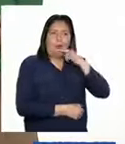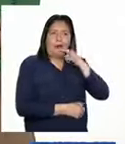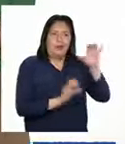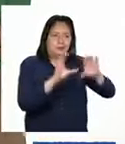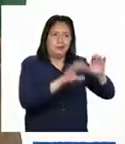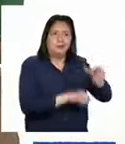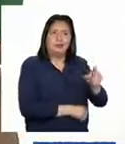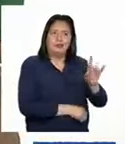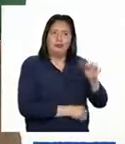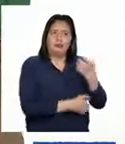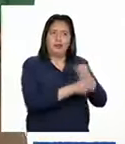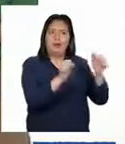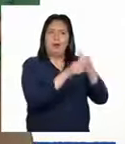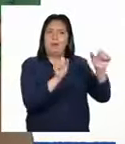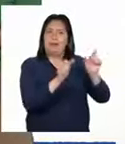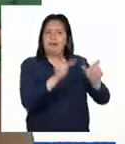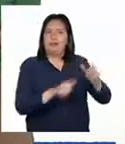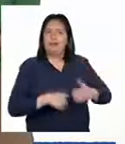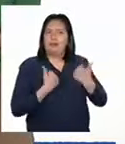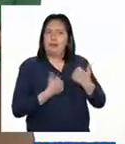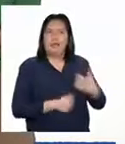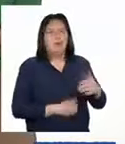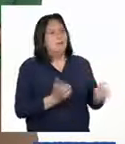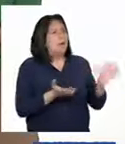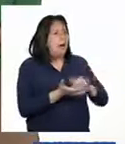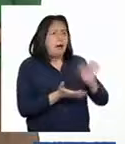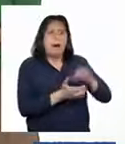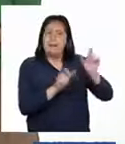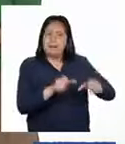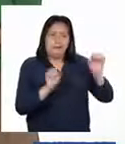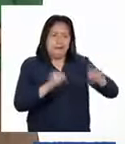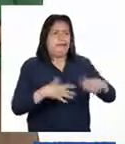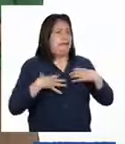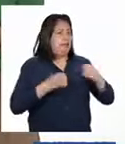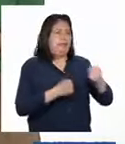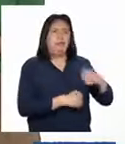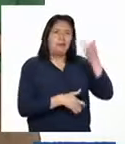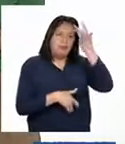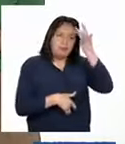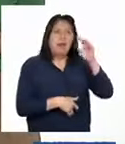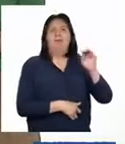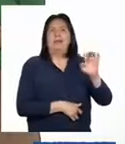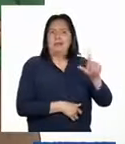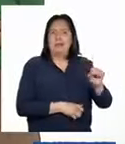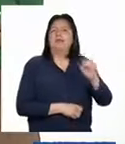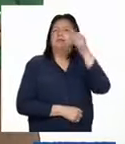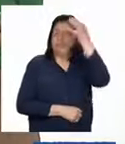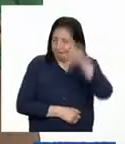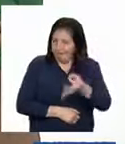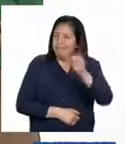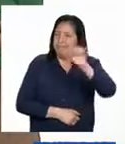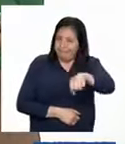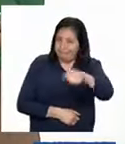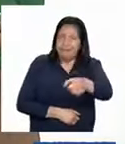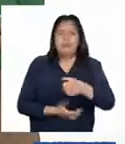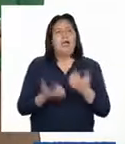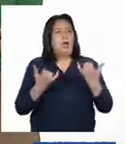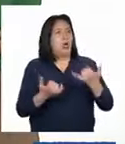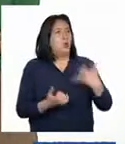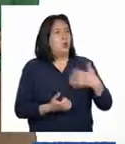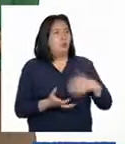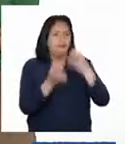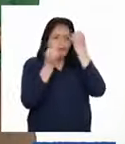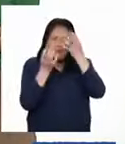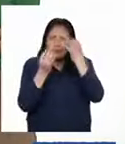Dionisia se han salvado muchas vidas y más personas podrán sanarse de la malaria. Exacto, Josué. Además, ahora estaremos